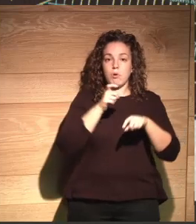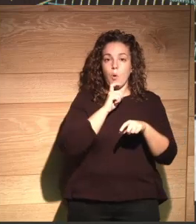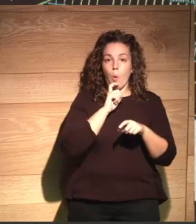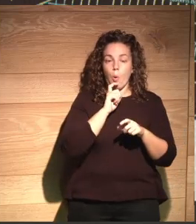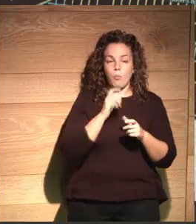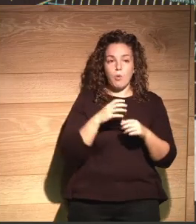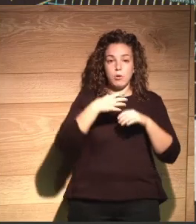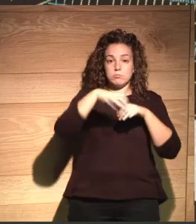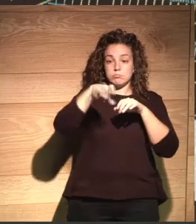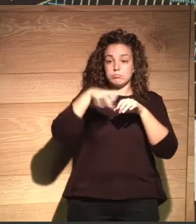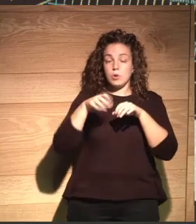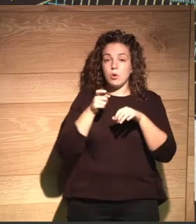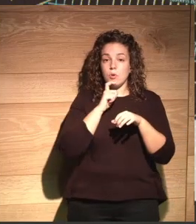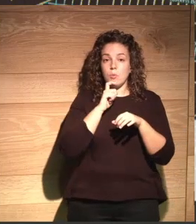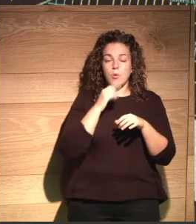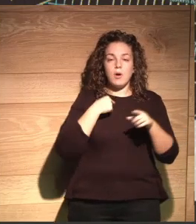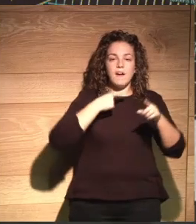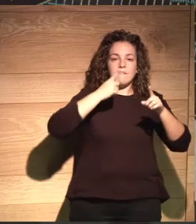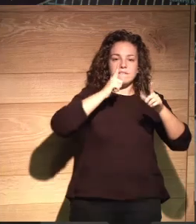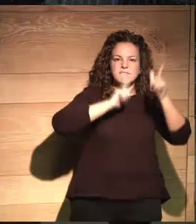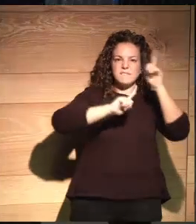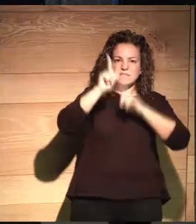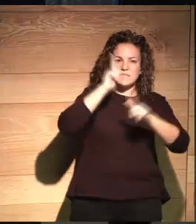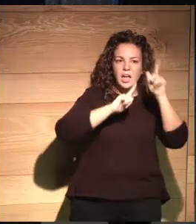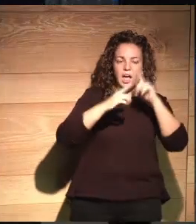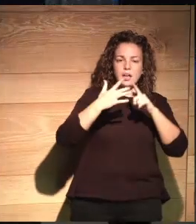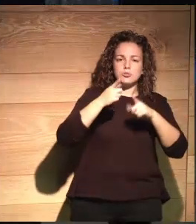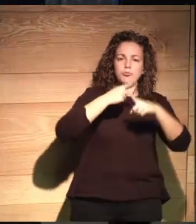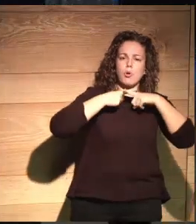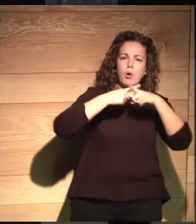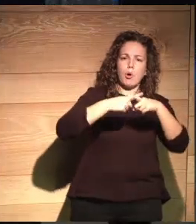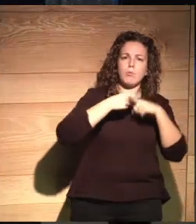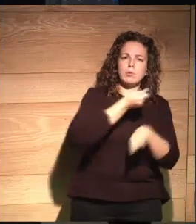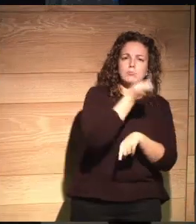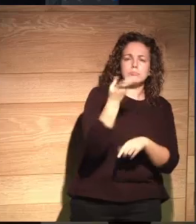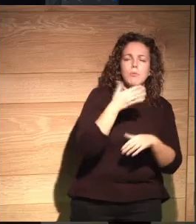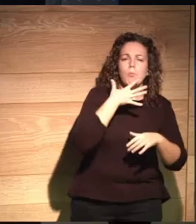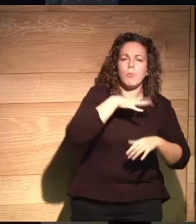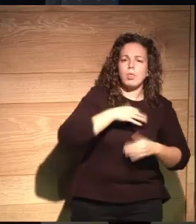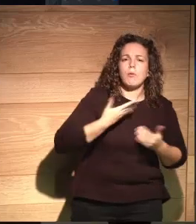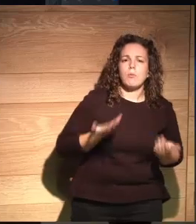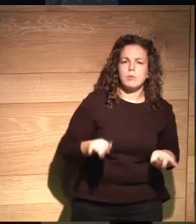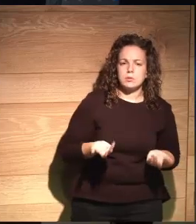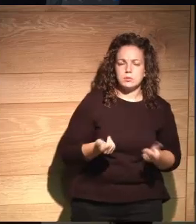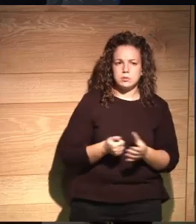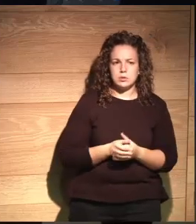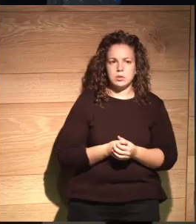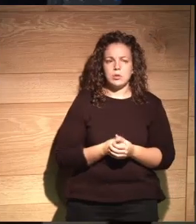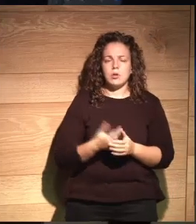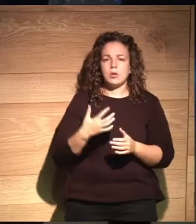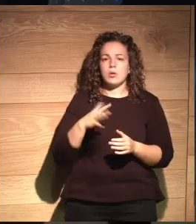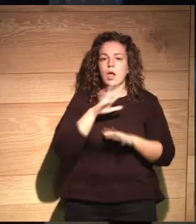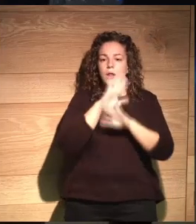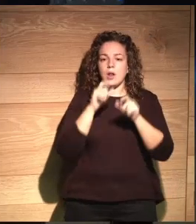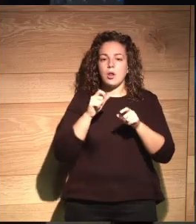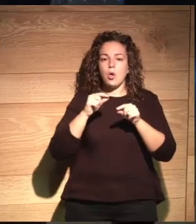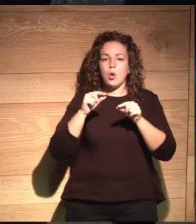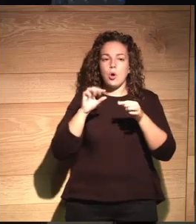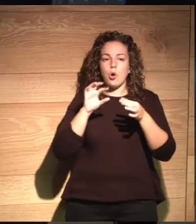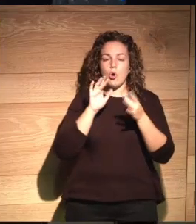nos planteamos fue cuántos viajes se podrían compartir realizamos estos dos puntos en manhattan por ejemplo están conectados a través de